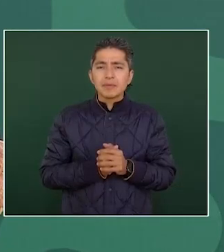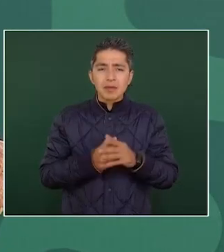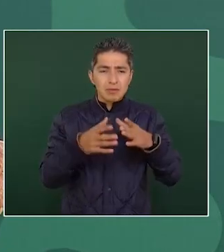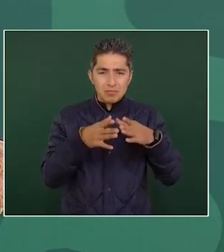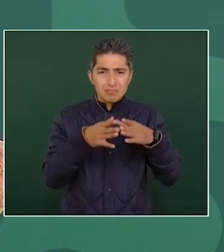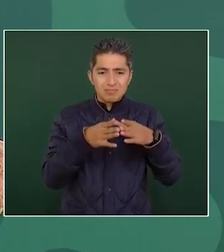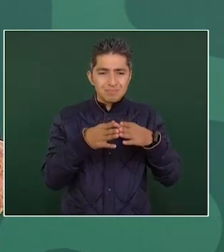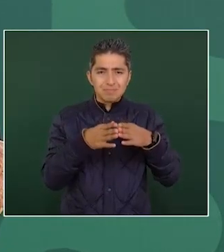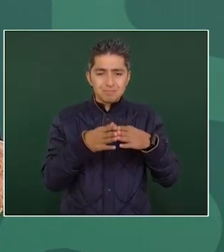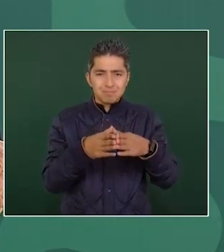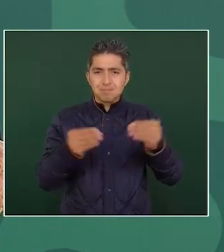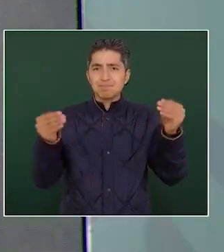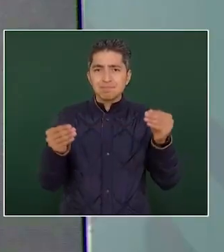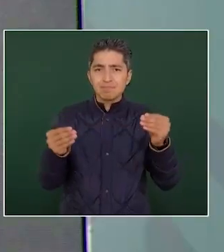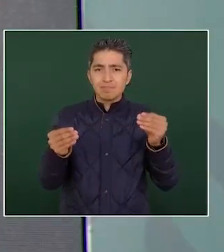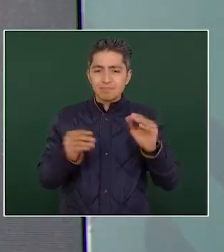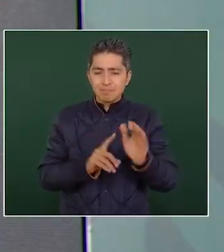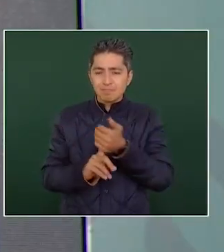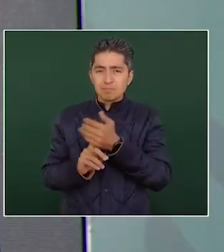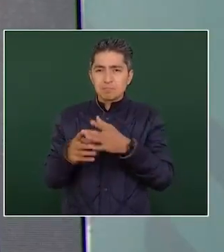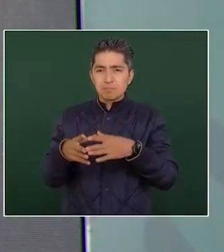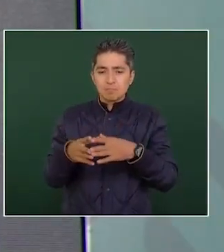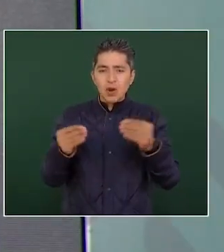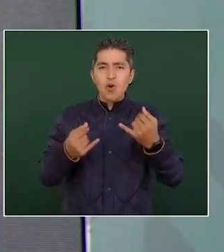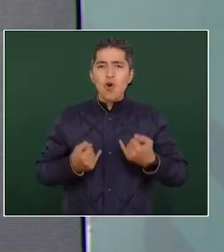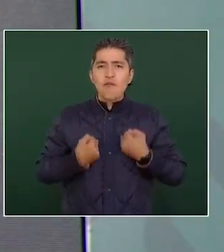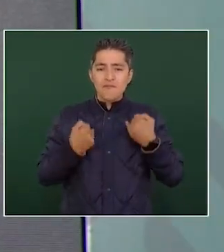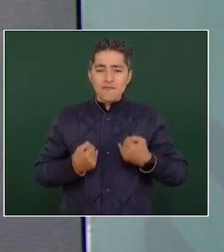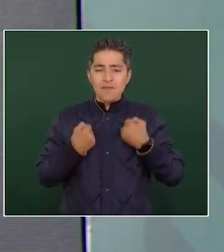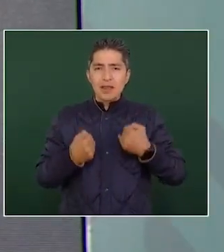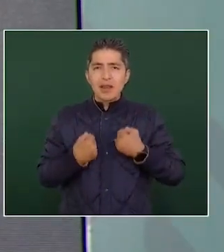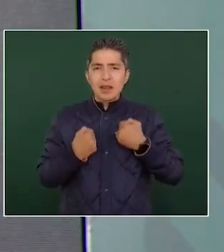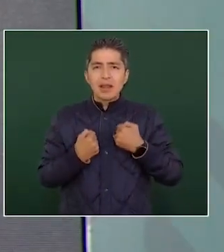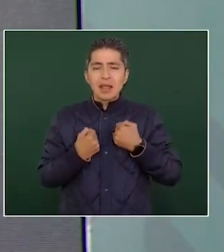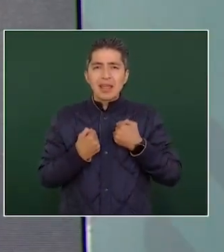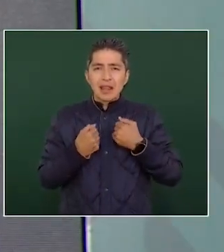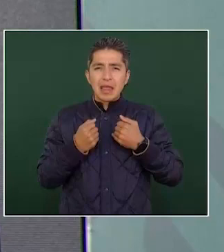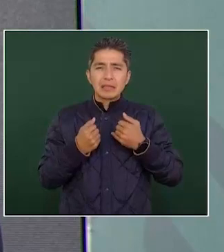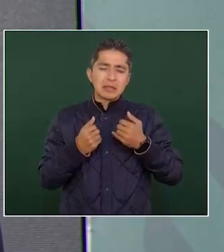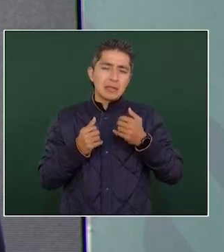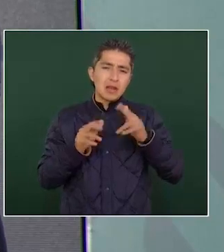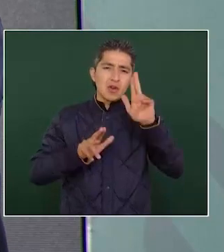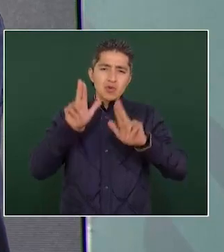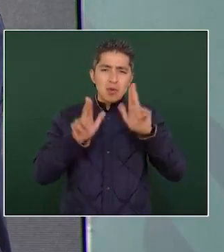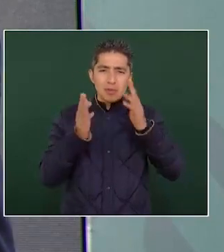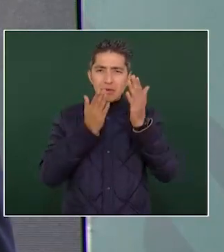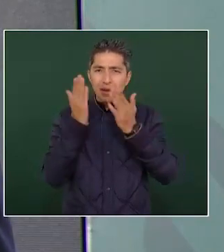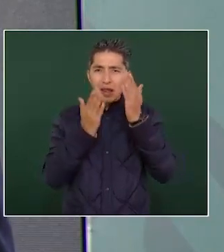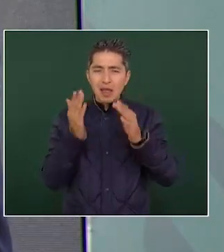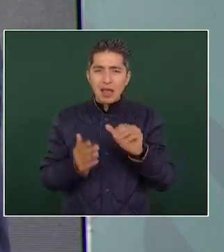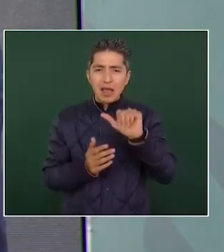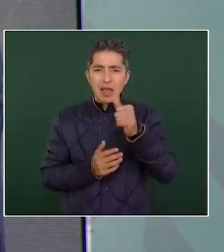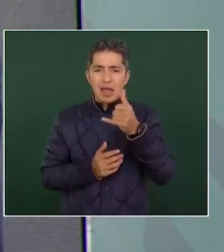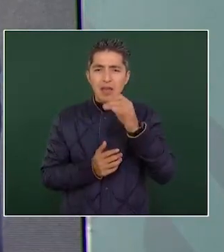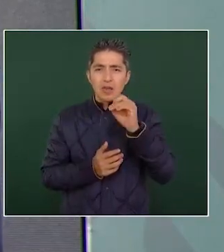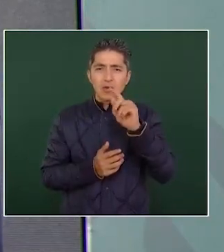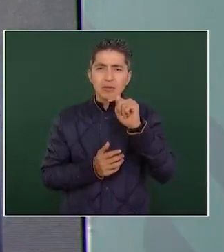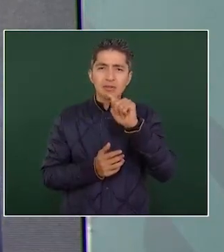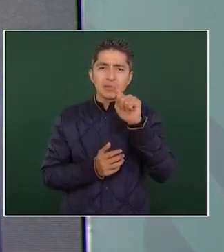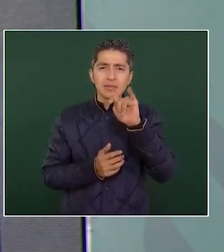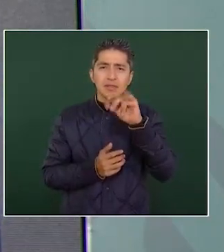desaparecen a los jóvenes de Ayotzinapa, quiénes son los responsables, pero sobre todo, ¿dónde están los